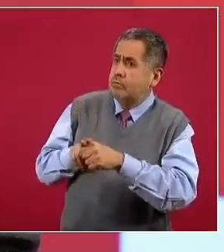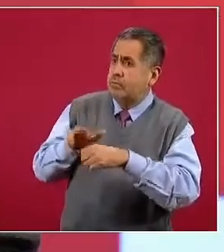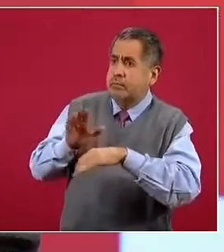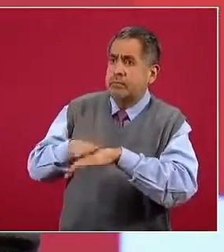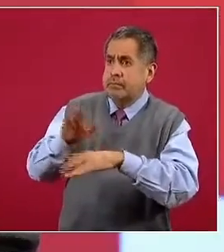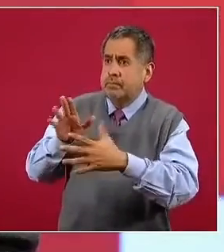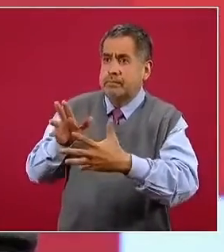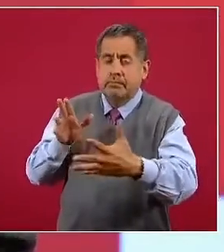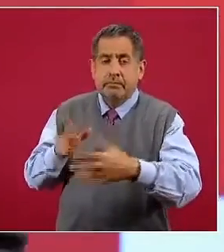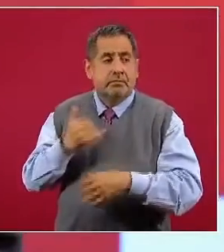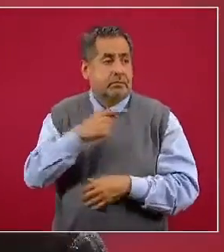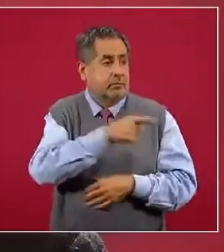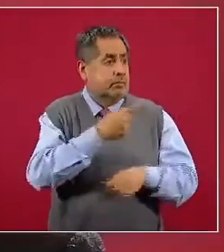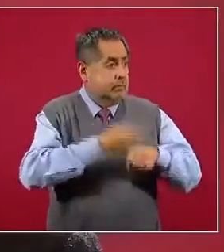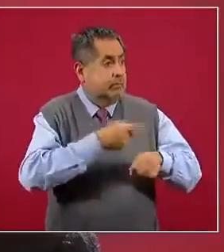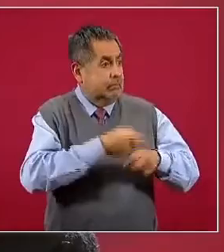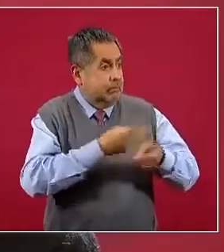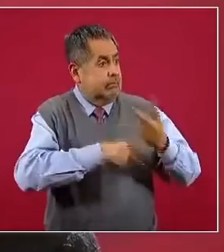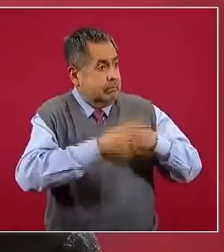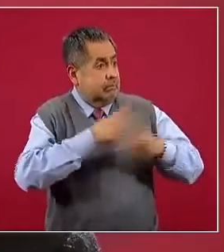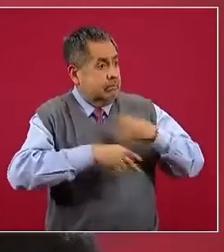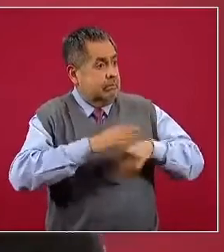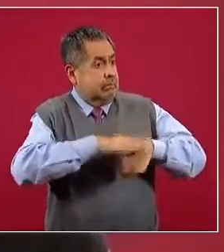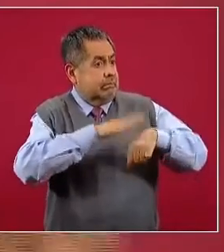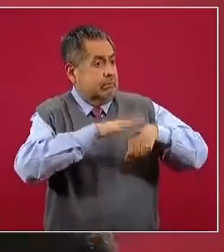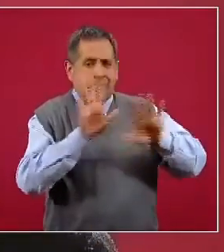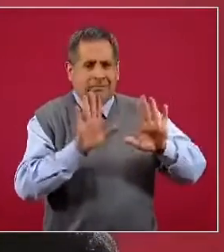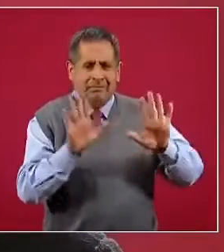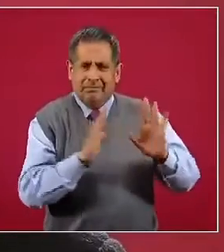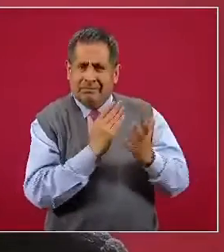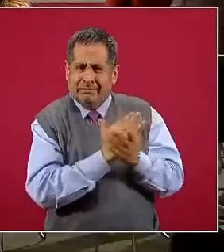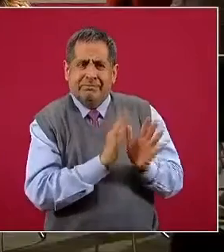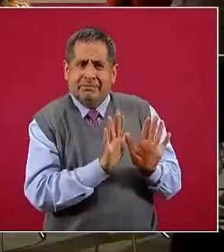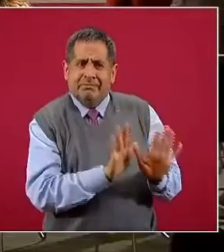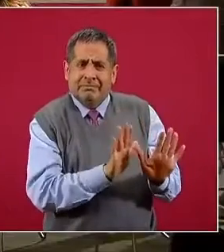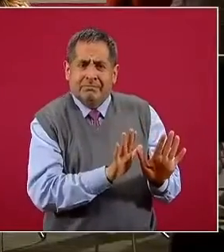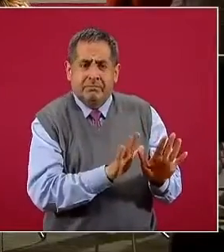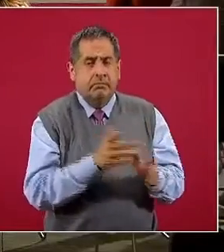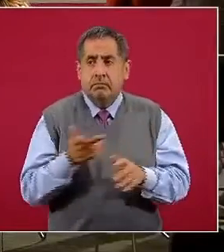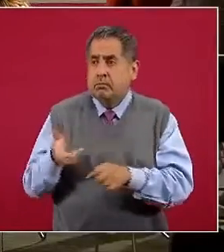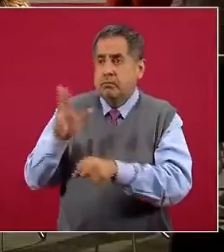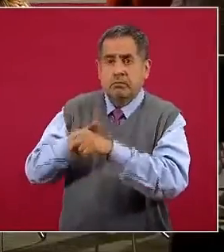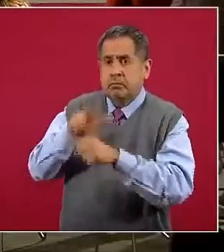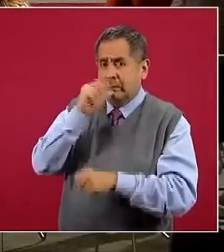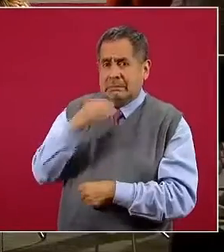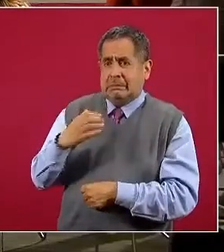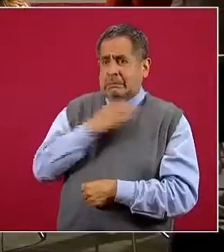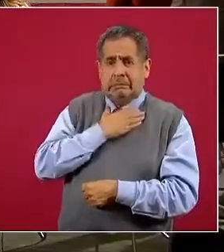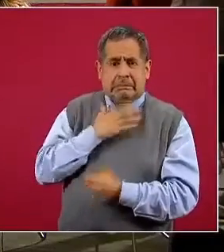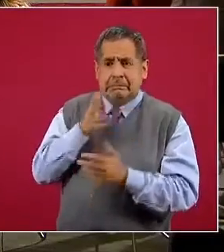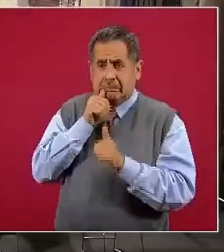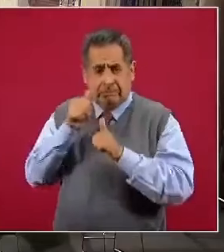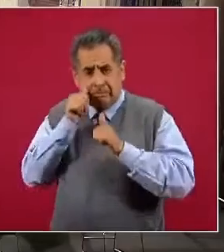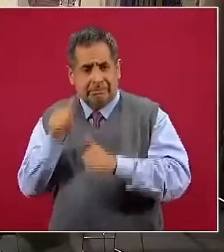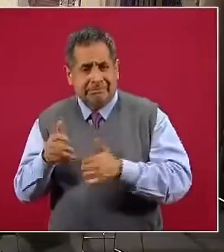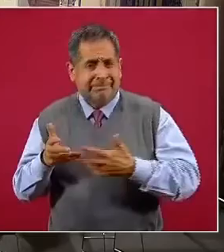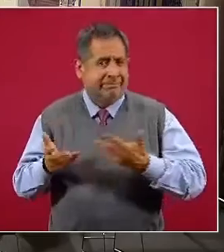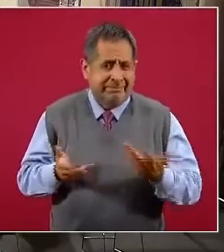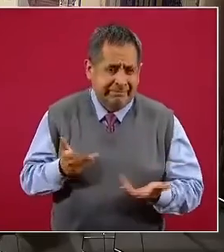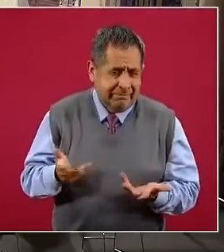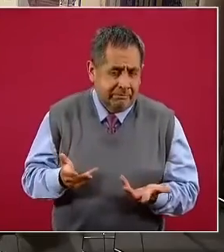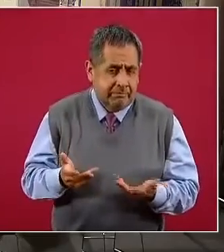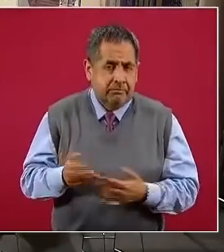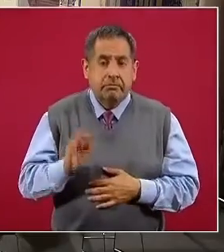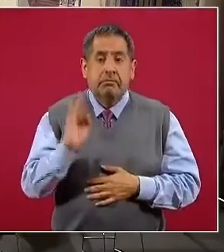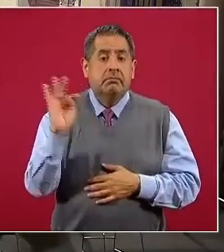los hospitales de los que el propio hospital o el conjunto de los hospitales pueden atender, porque entonces